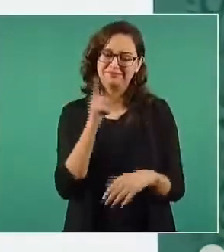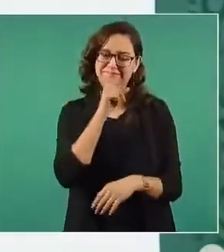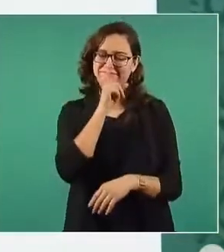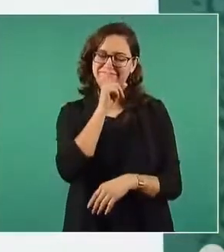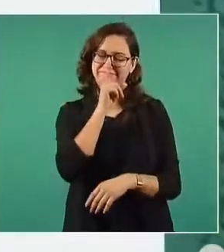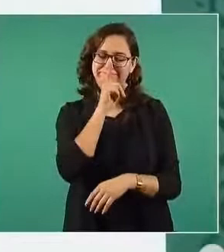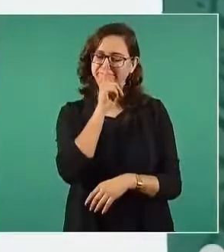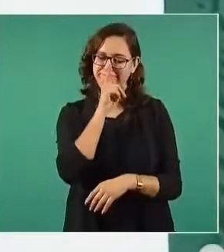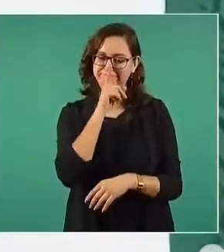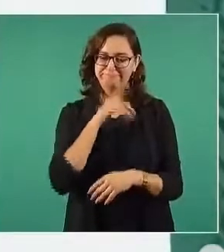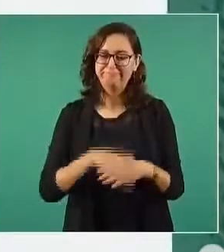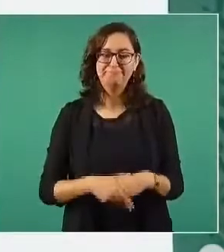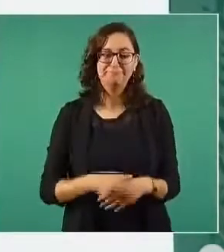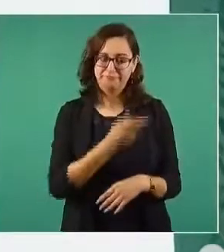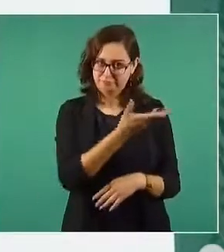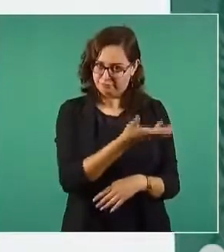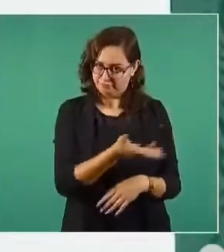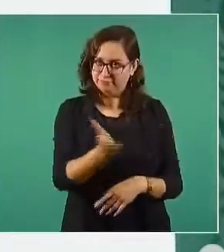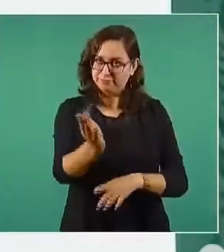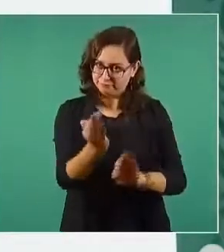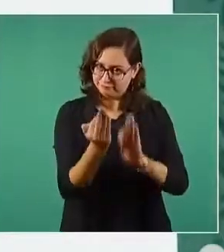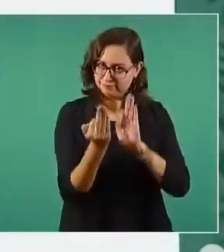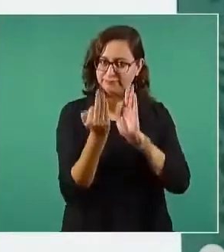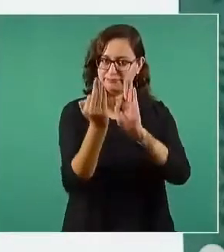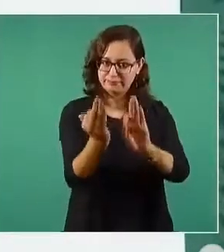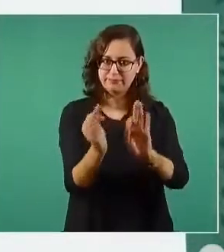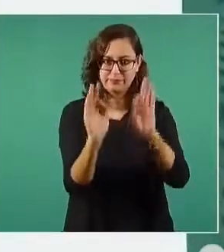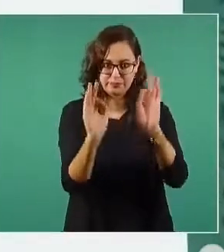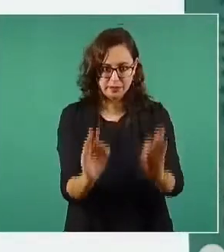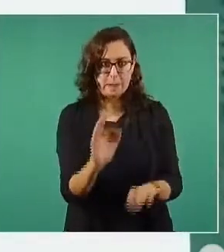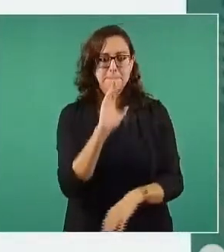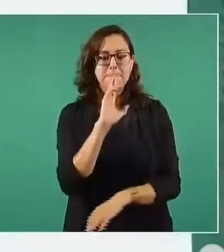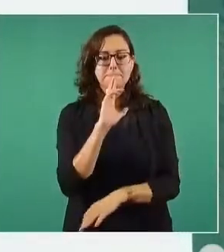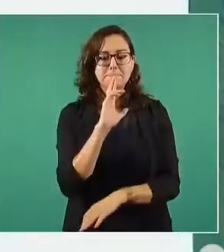Mejor que vaya y que declare